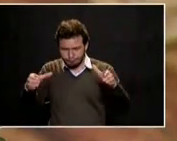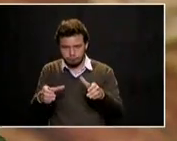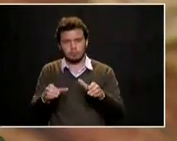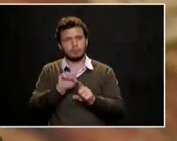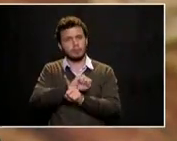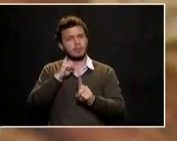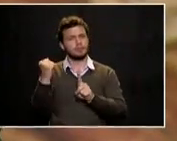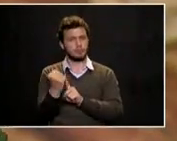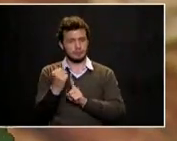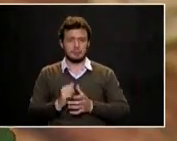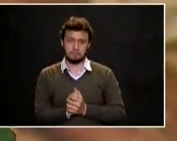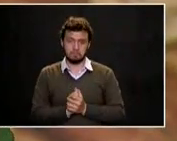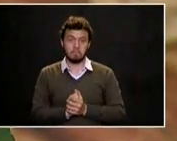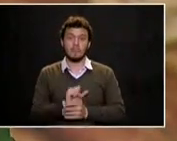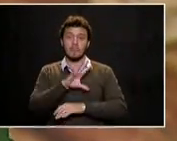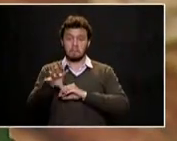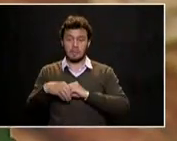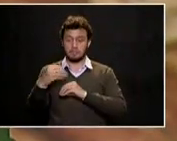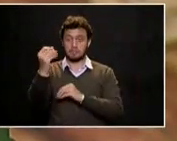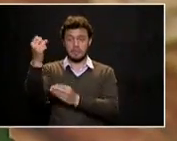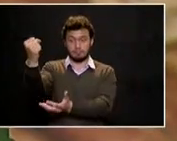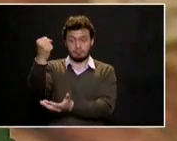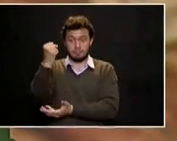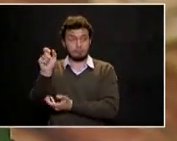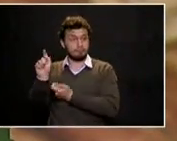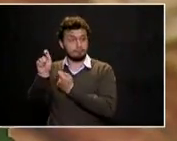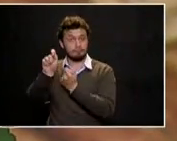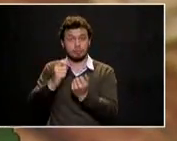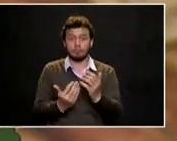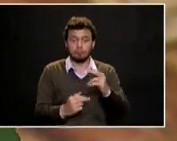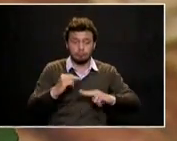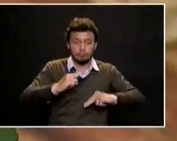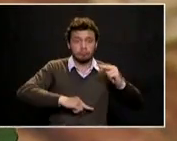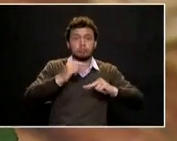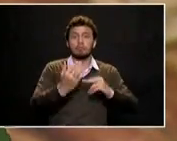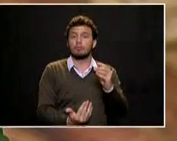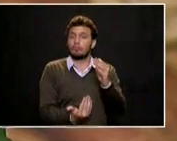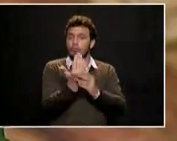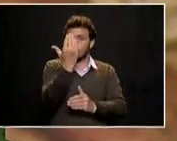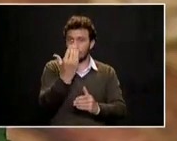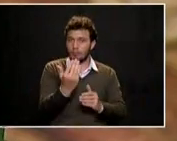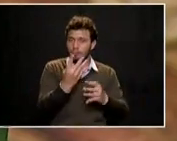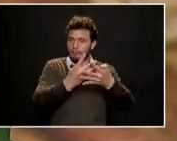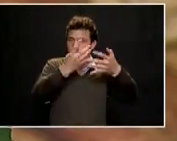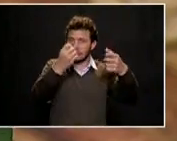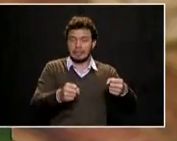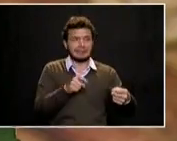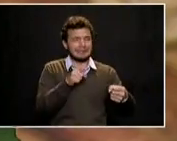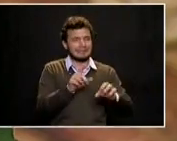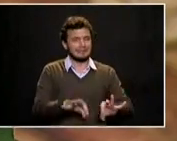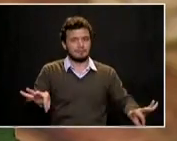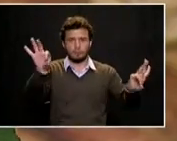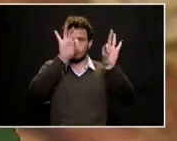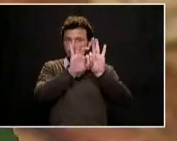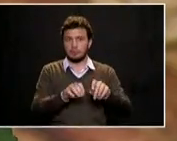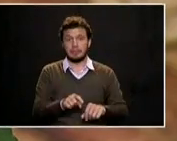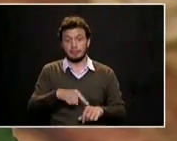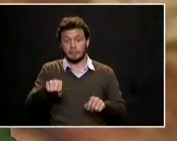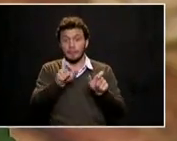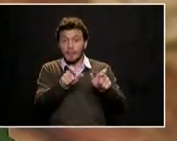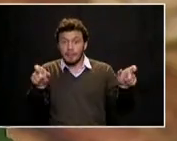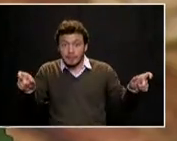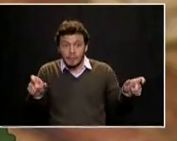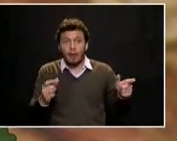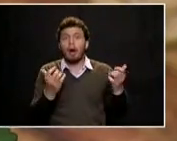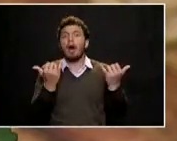inversión en la nueva cárcel con alianza público-privada también para nosotros es una prioridad, porque la atención a estas personas que están en